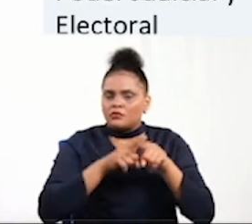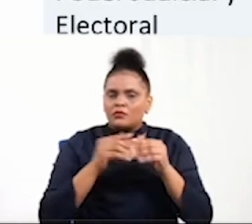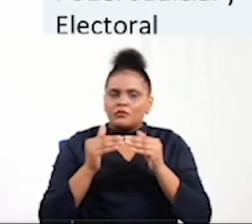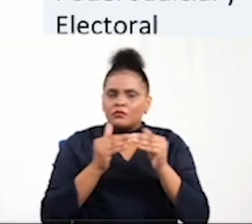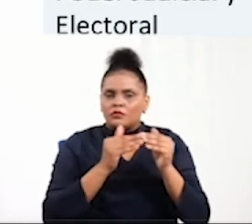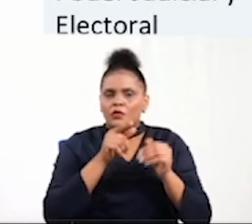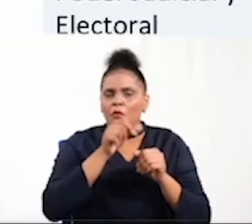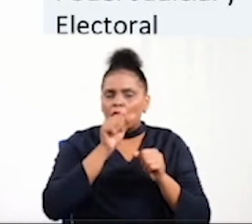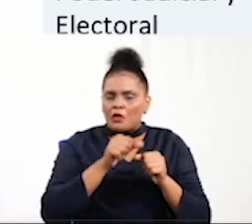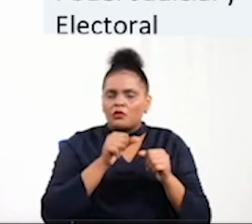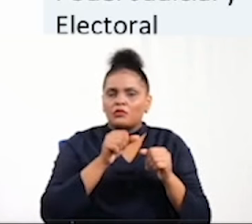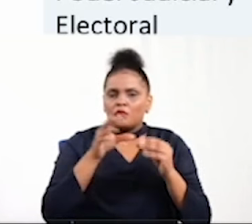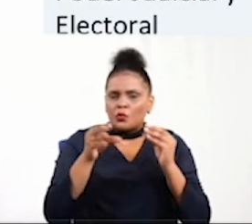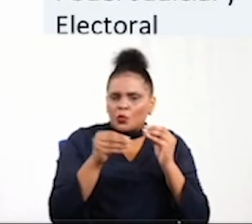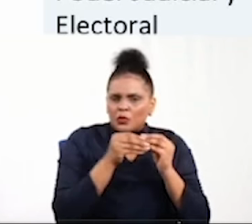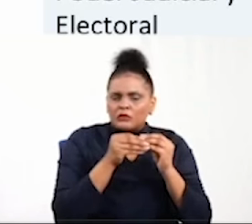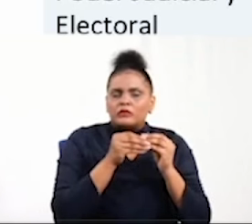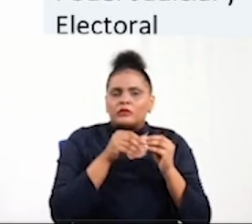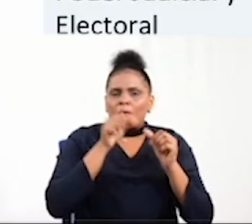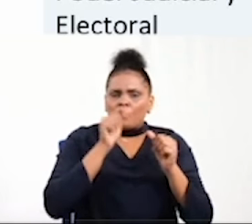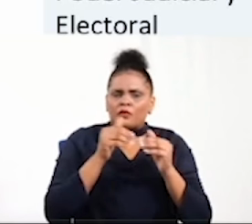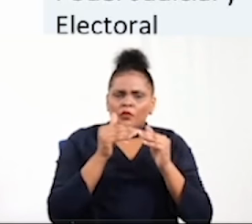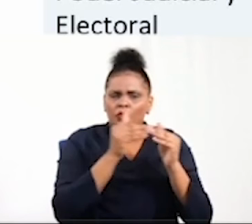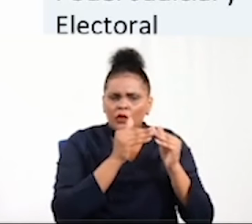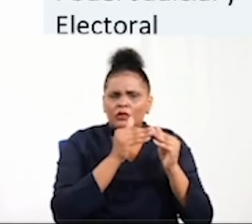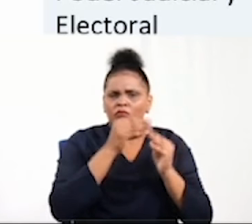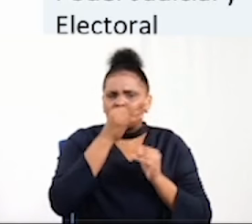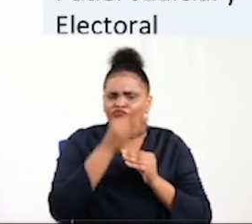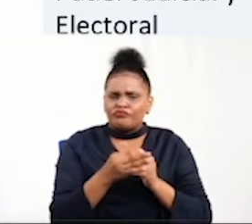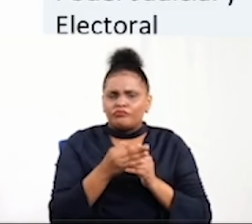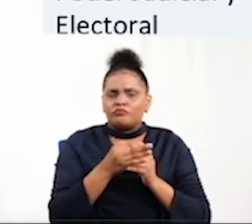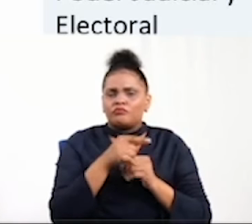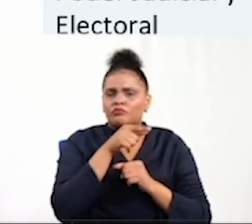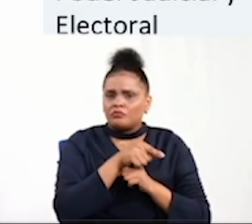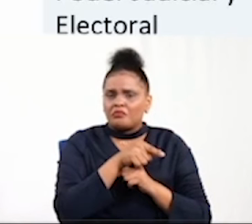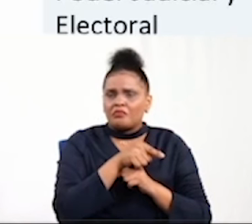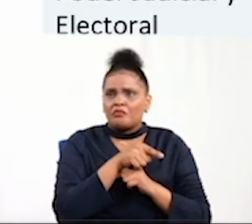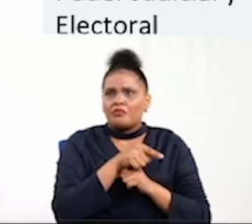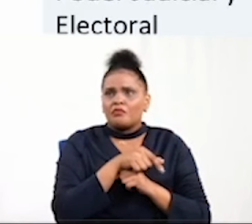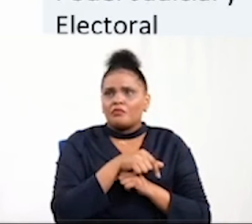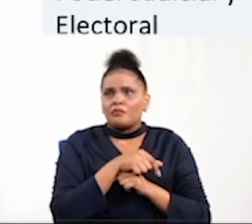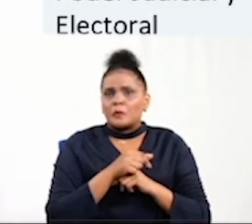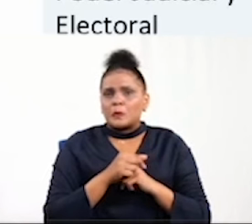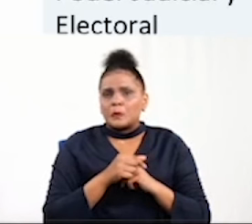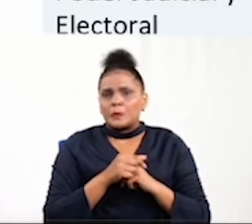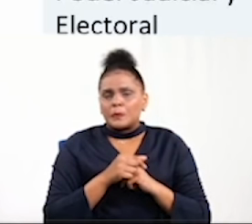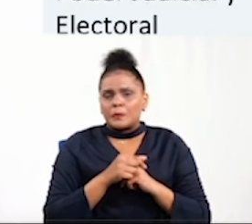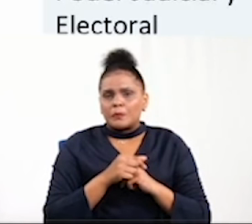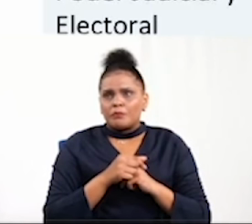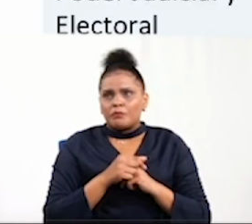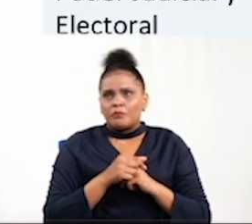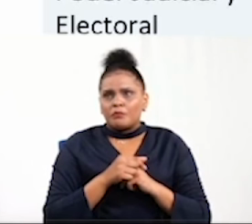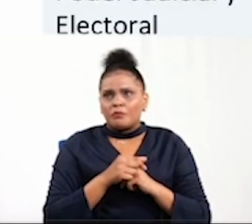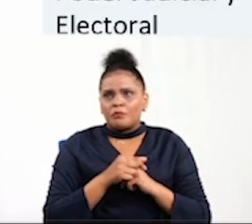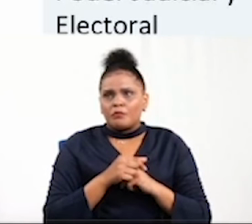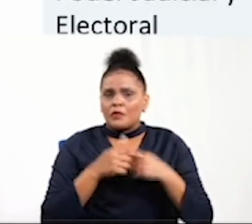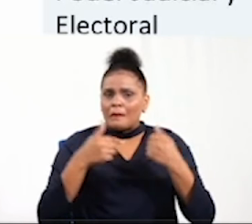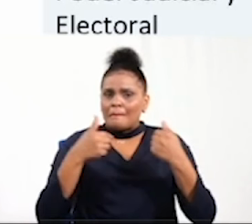si realmente se quiere una igualdad efectiva y luego el gobierno local bueno en panamá tiene un